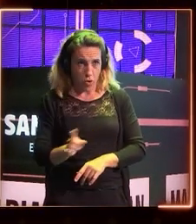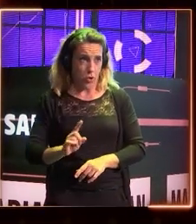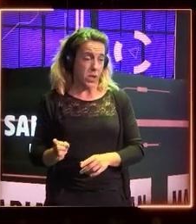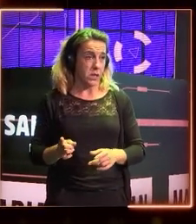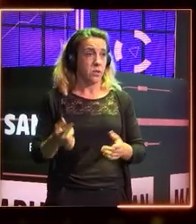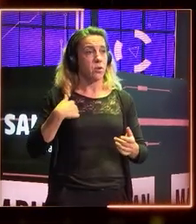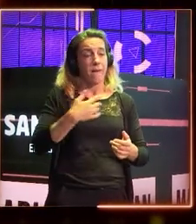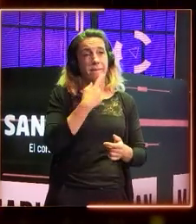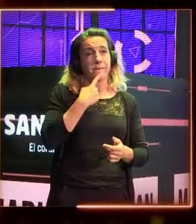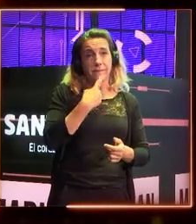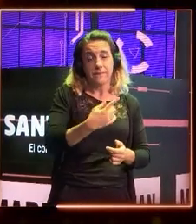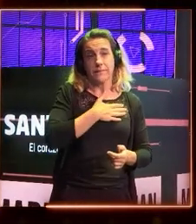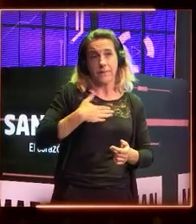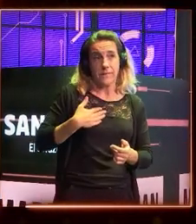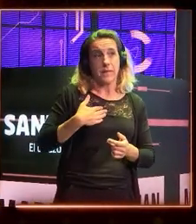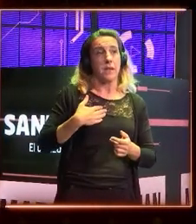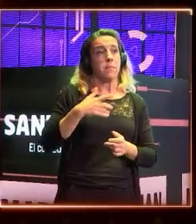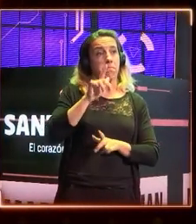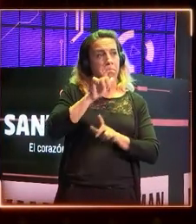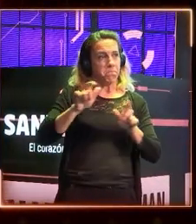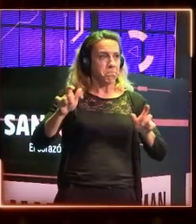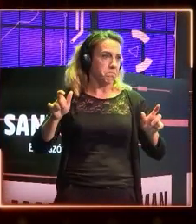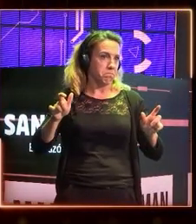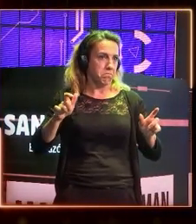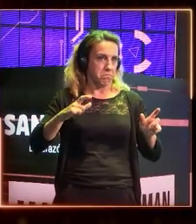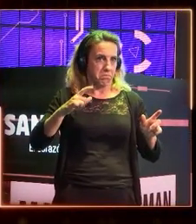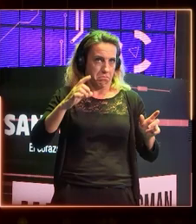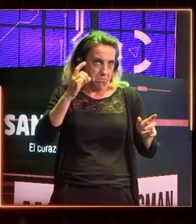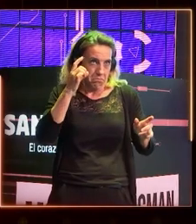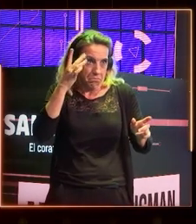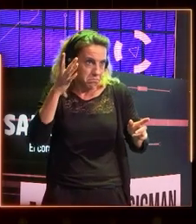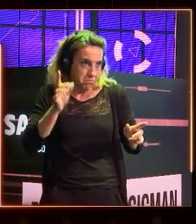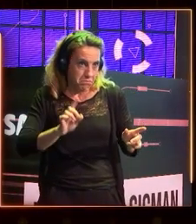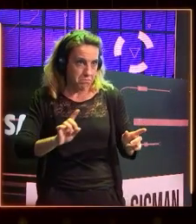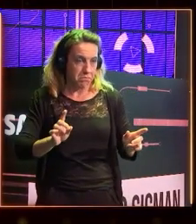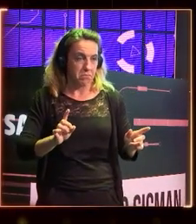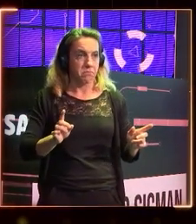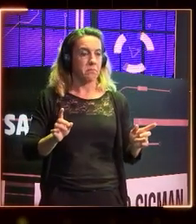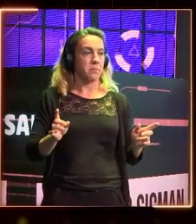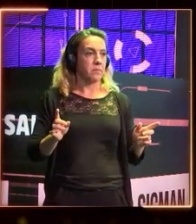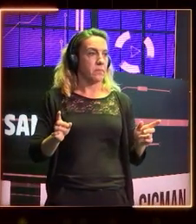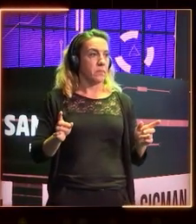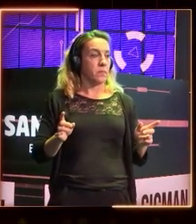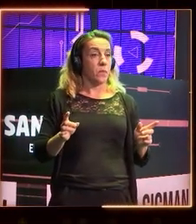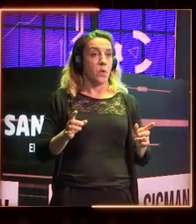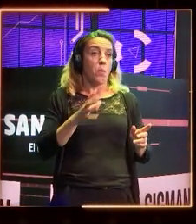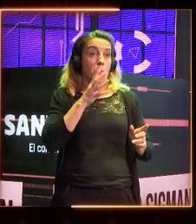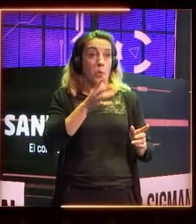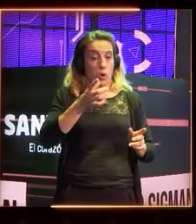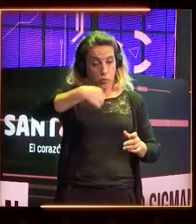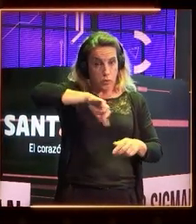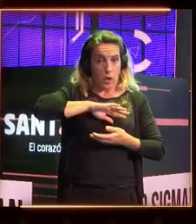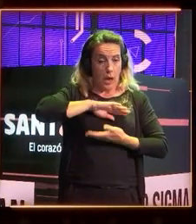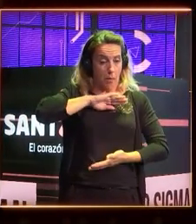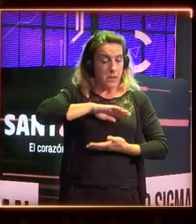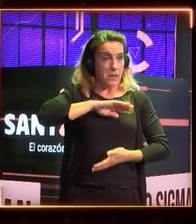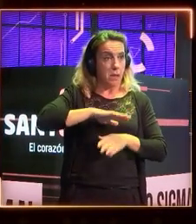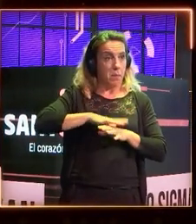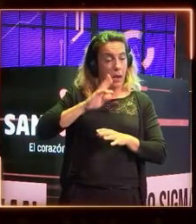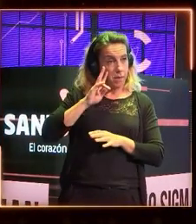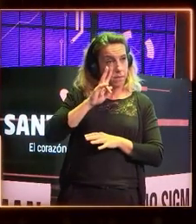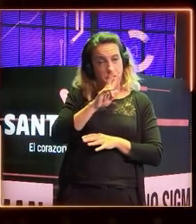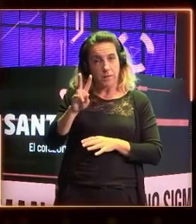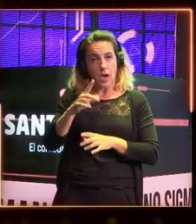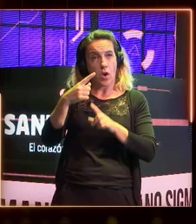decirles justamente es a a nadie se le ocurre esto a mí no se me ocurre a nadie se nos ocurre justamente porque no tenemos esa capacidad de mirar